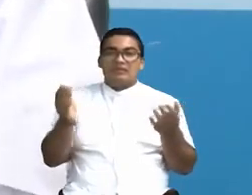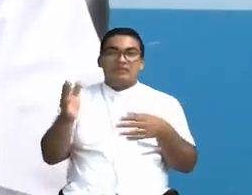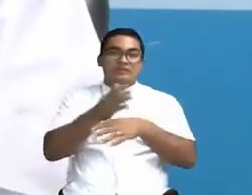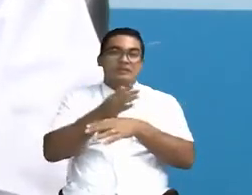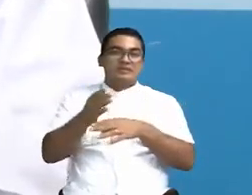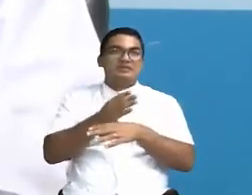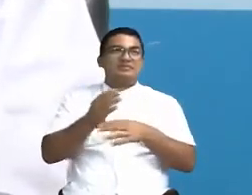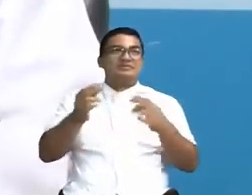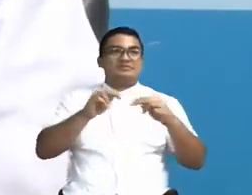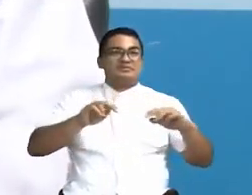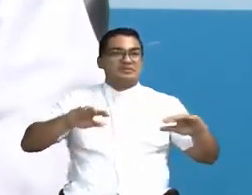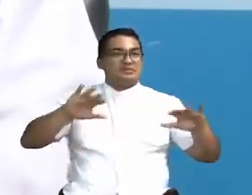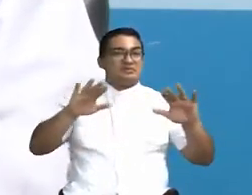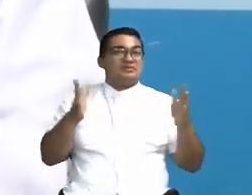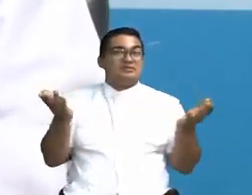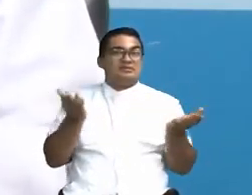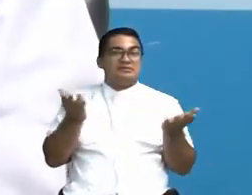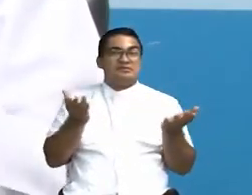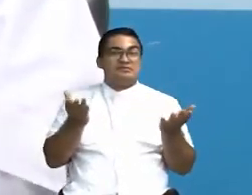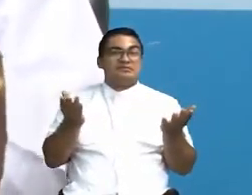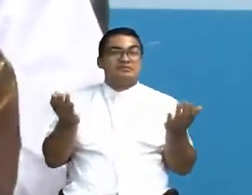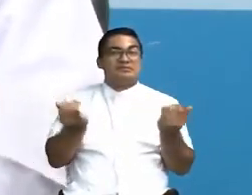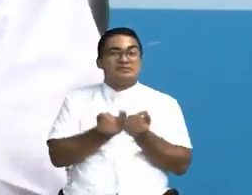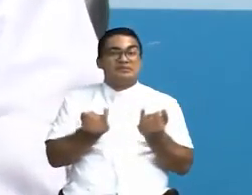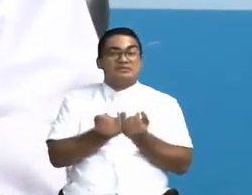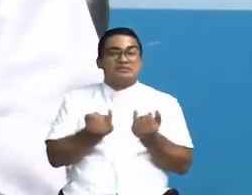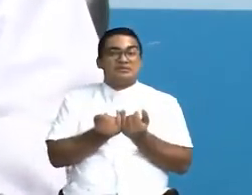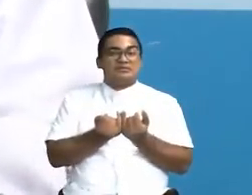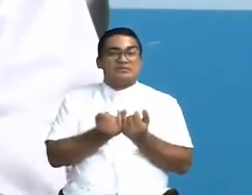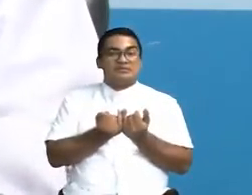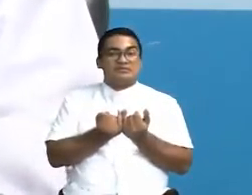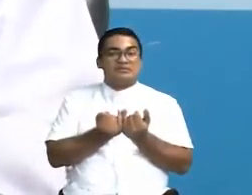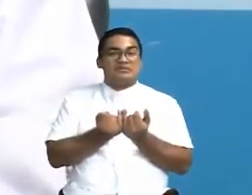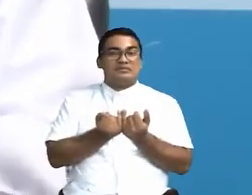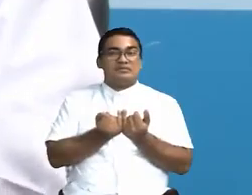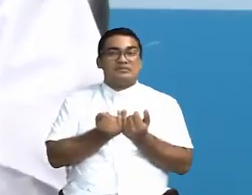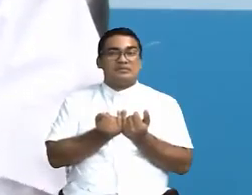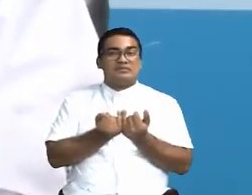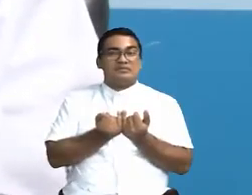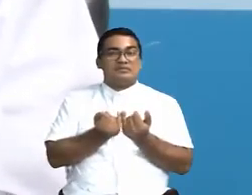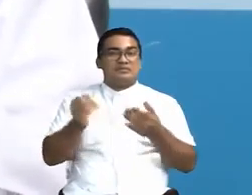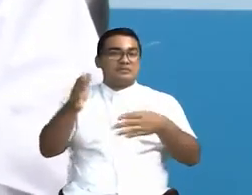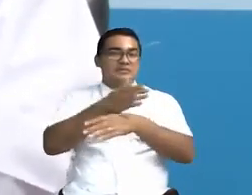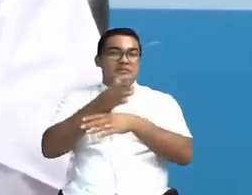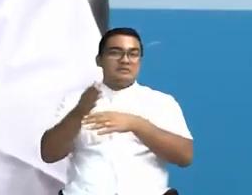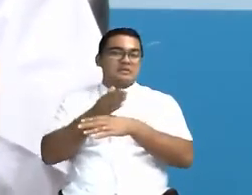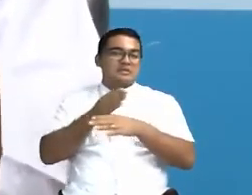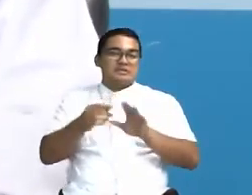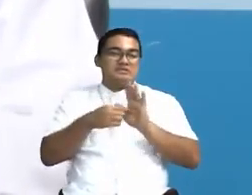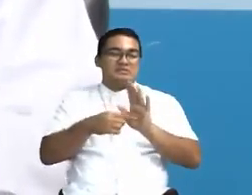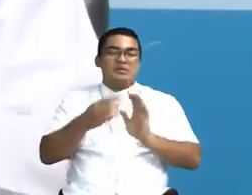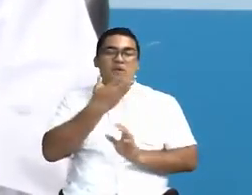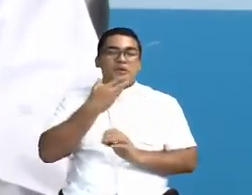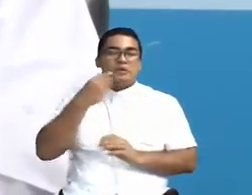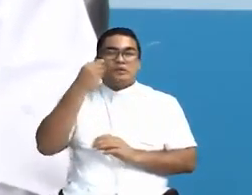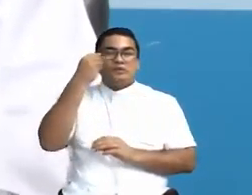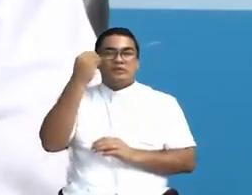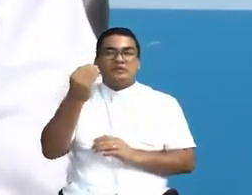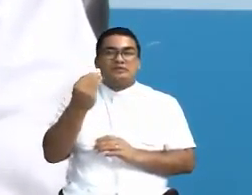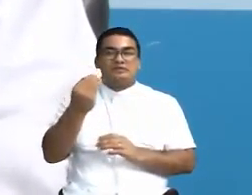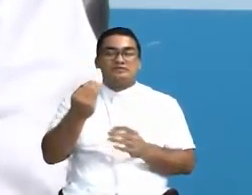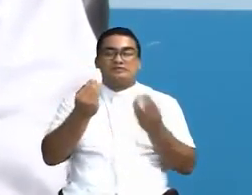ambiental que nos encontremos y, segundo, de los grupos etarios, como por ejemplo los jóvenes, que son